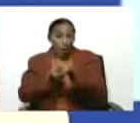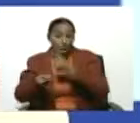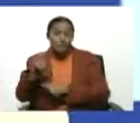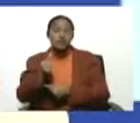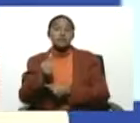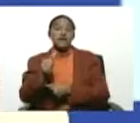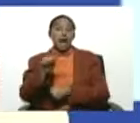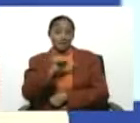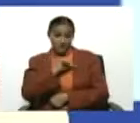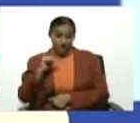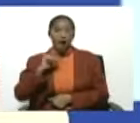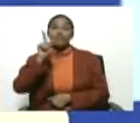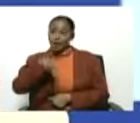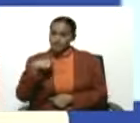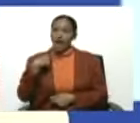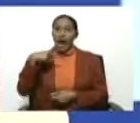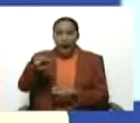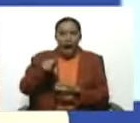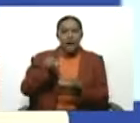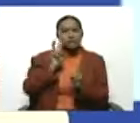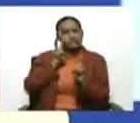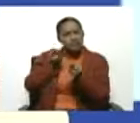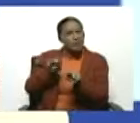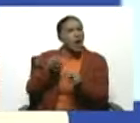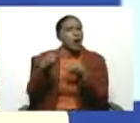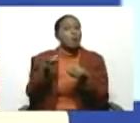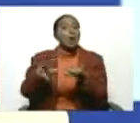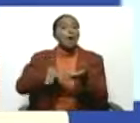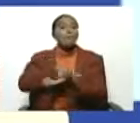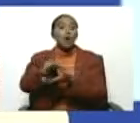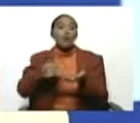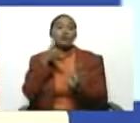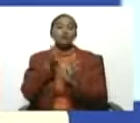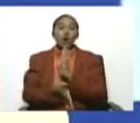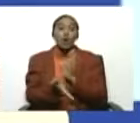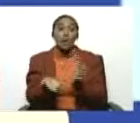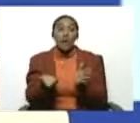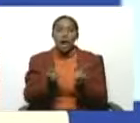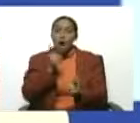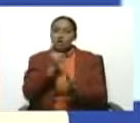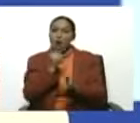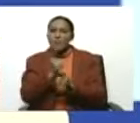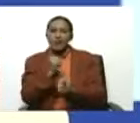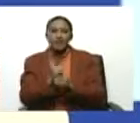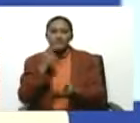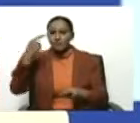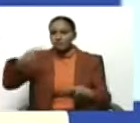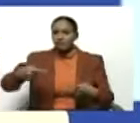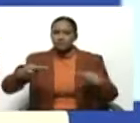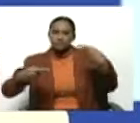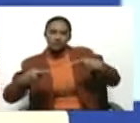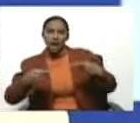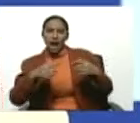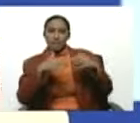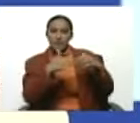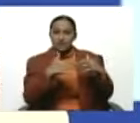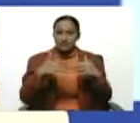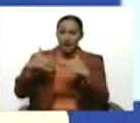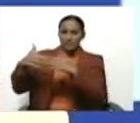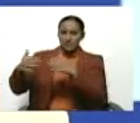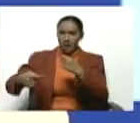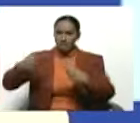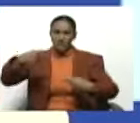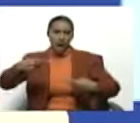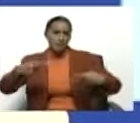enfrentar problemas con respecto a la competencia con las empresas estatales